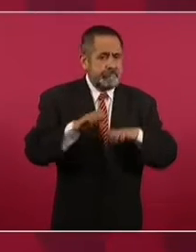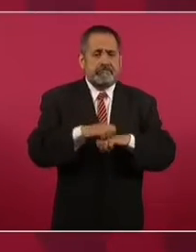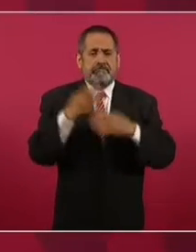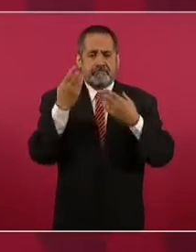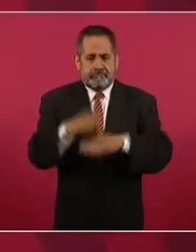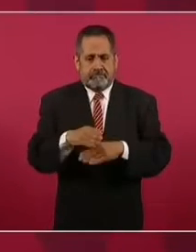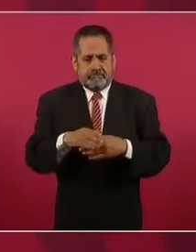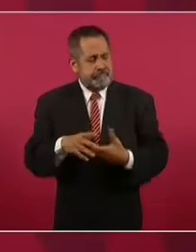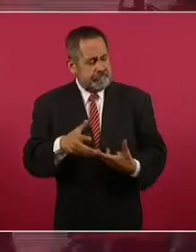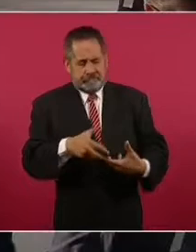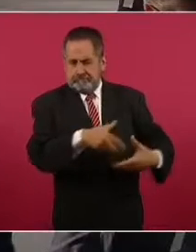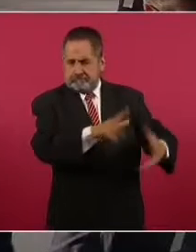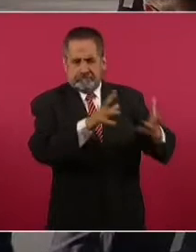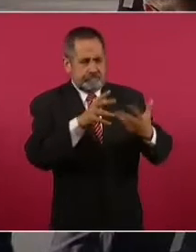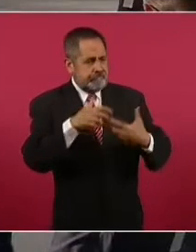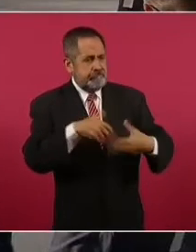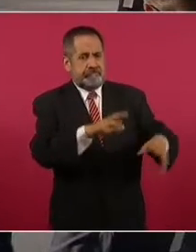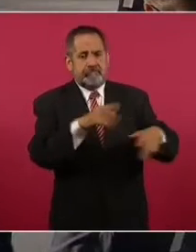empresas, bancos,